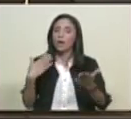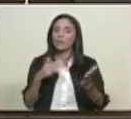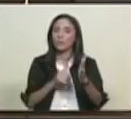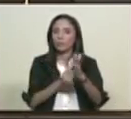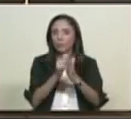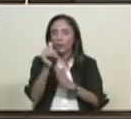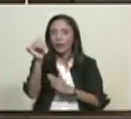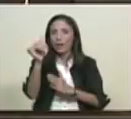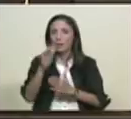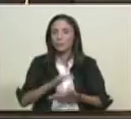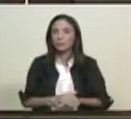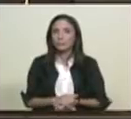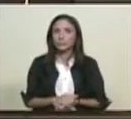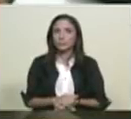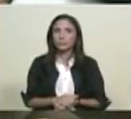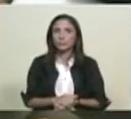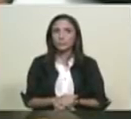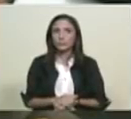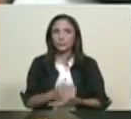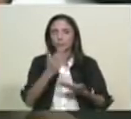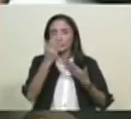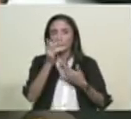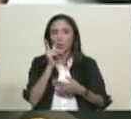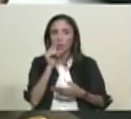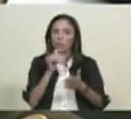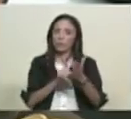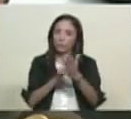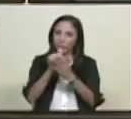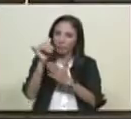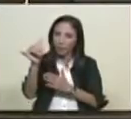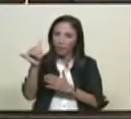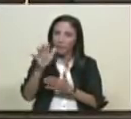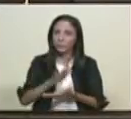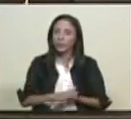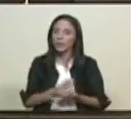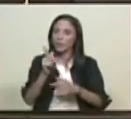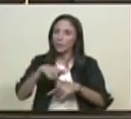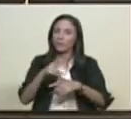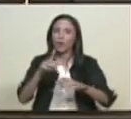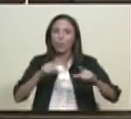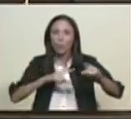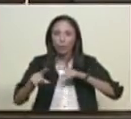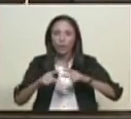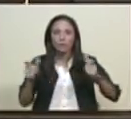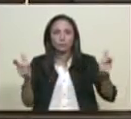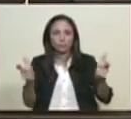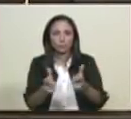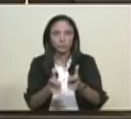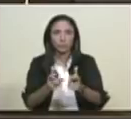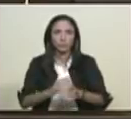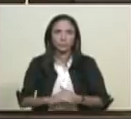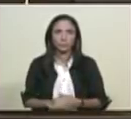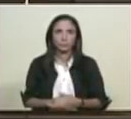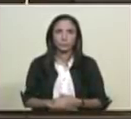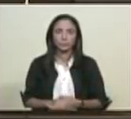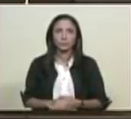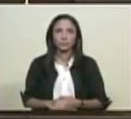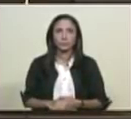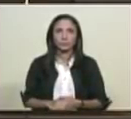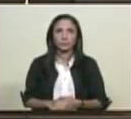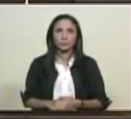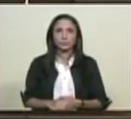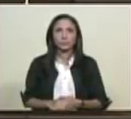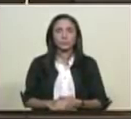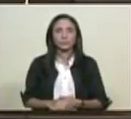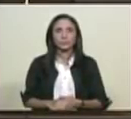una reunión, como me lo propone él en una carta que poseo, entre el presidente Santos y mi